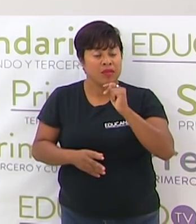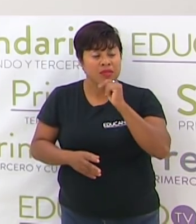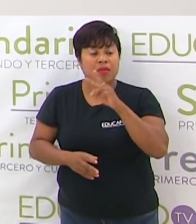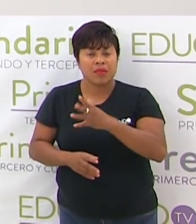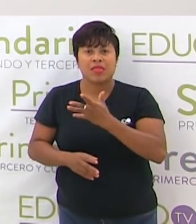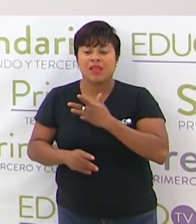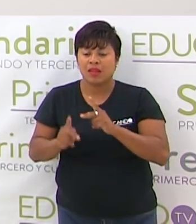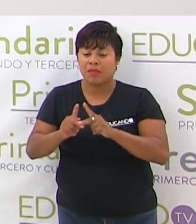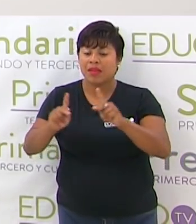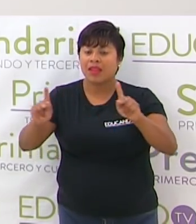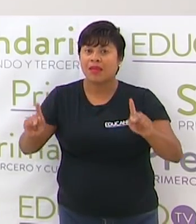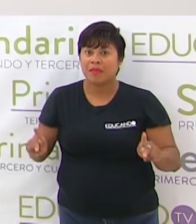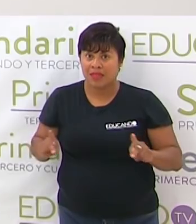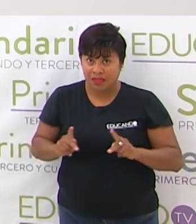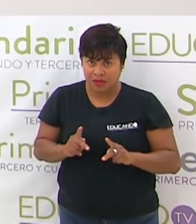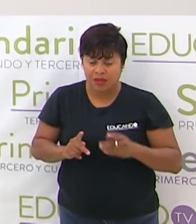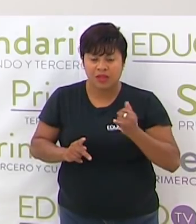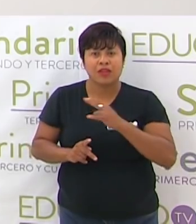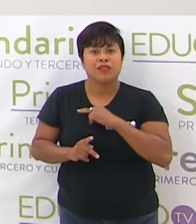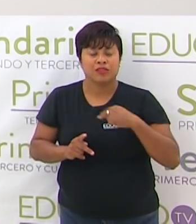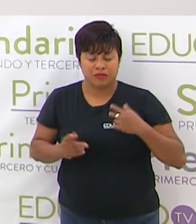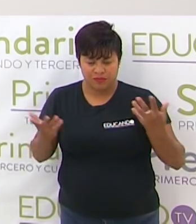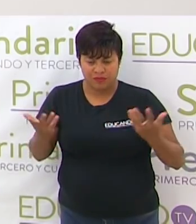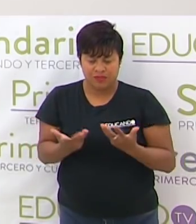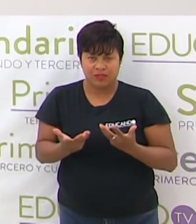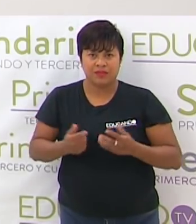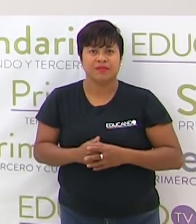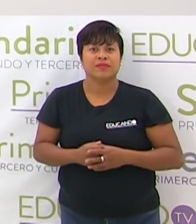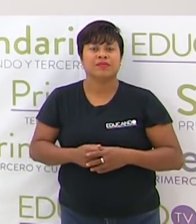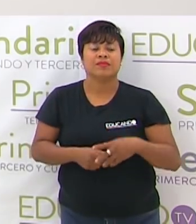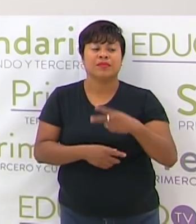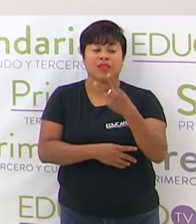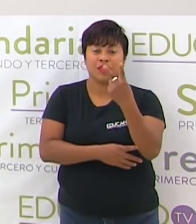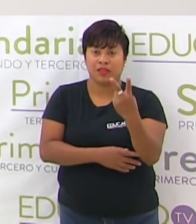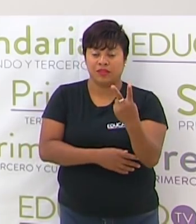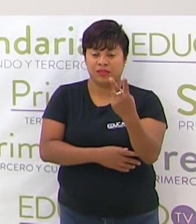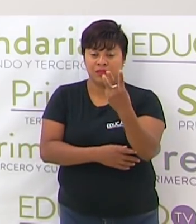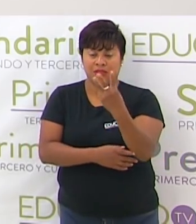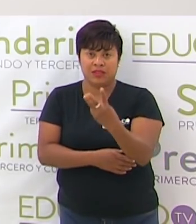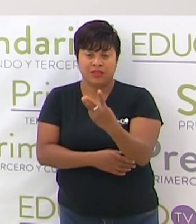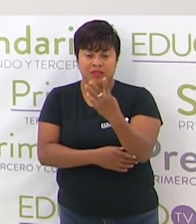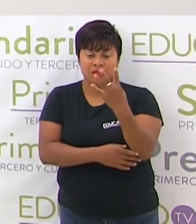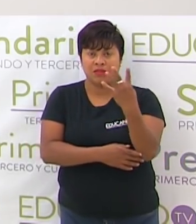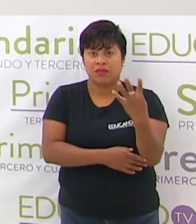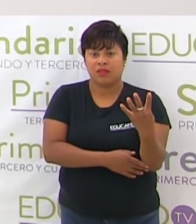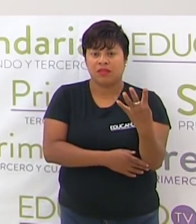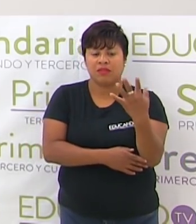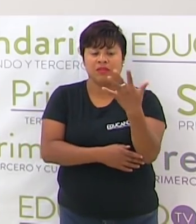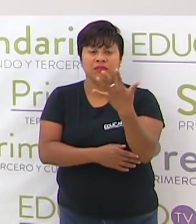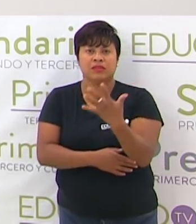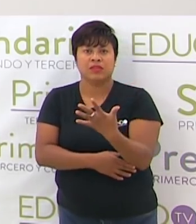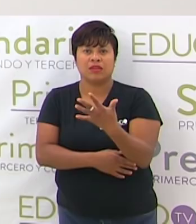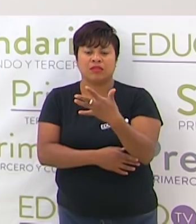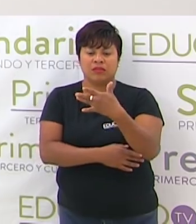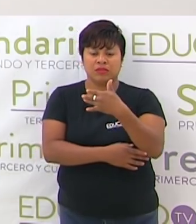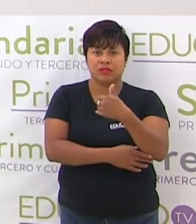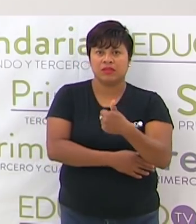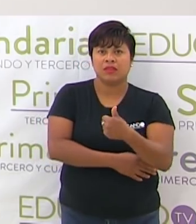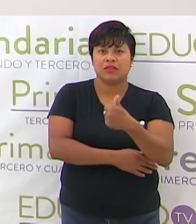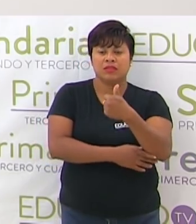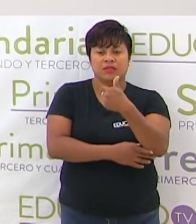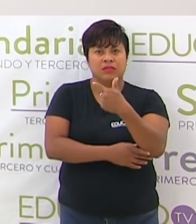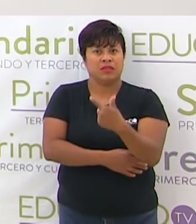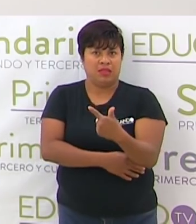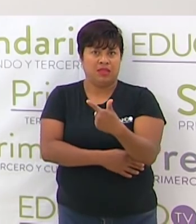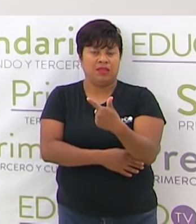Pero también tiene un perímetro y vamos a sacarlo. 2, 3, 4, 5,